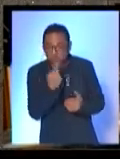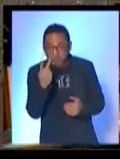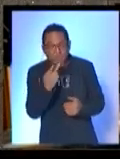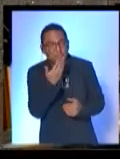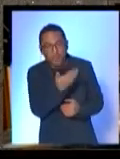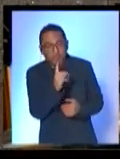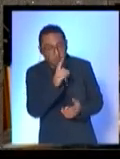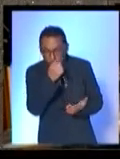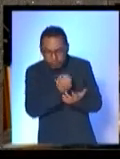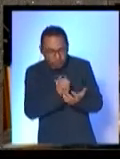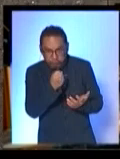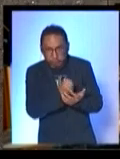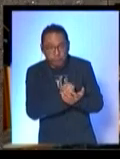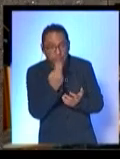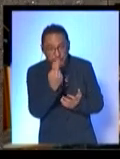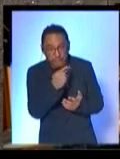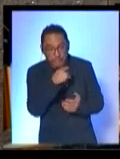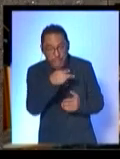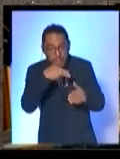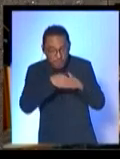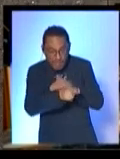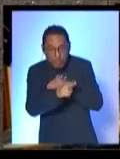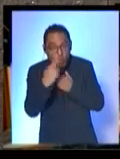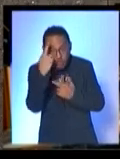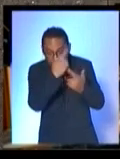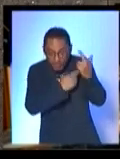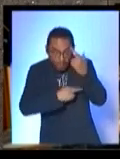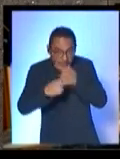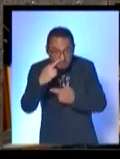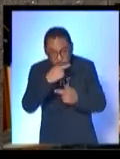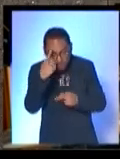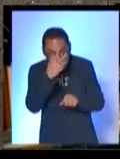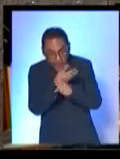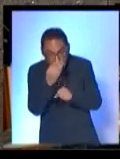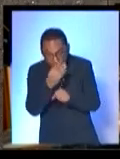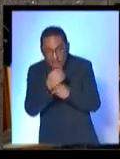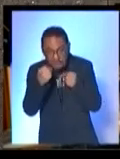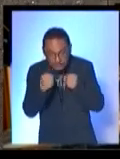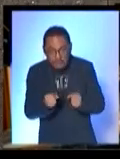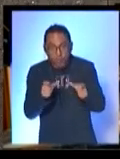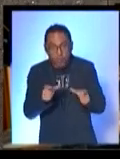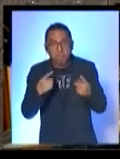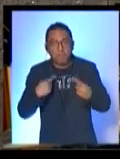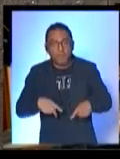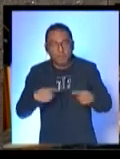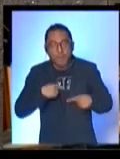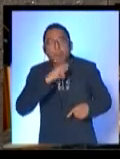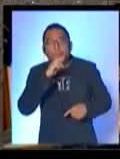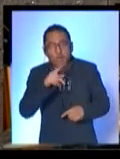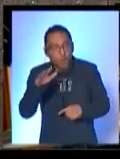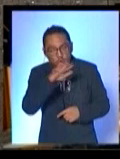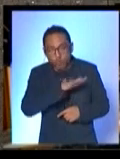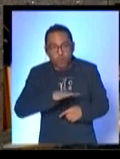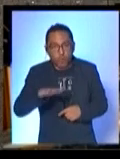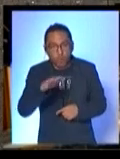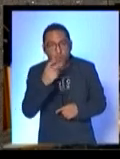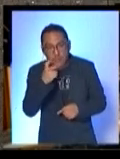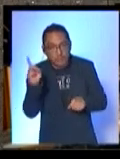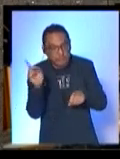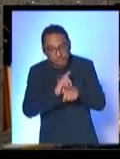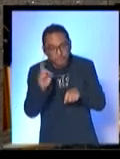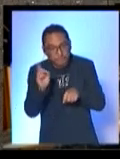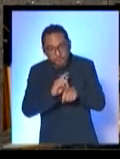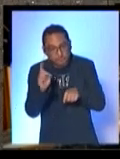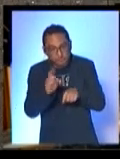exigen que sean revisadas las líneas del metro para su mayor seguridad y por supuesto la de los pasajeros, la de los usuarios que día con